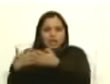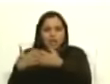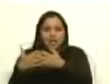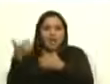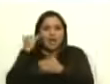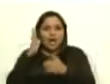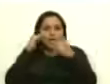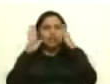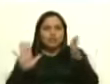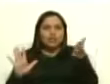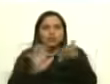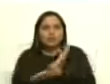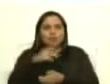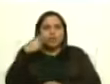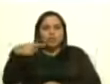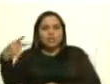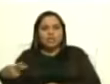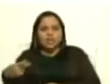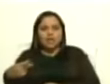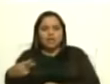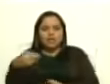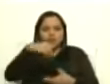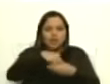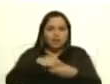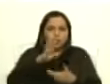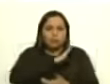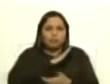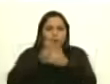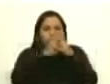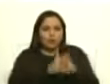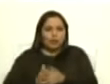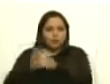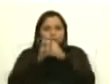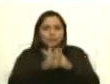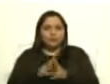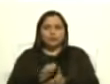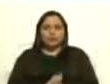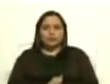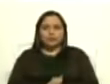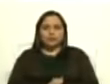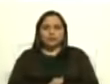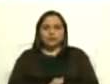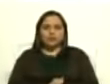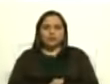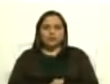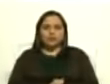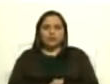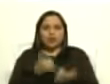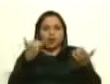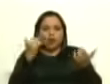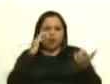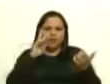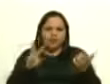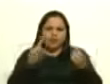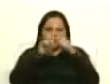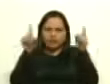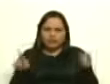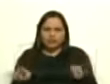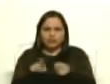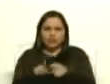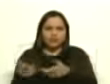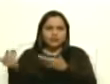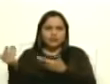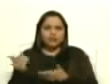de la política exterior de los Estados Unidos. Allí ustedes ven, todavía no lo vamos a ver, estamos en los corresponsales de